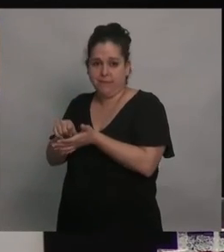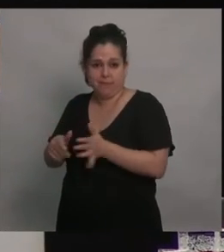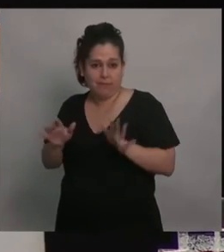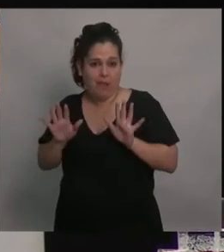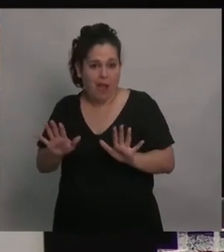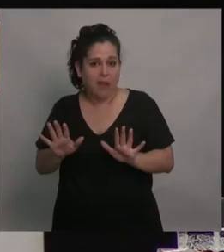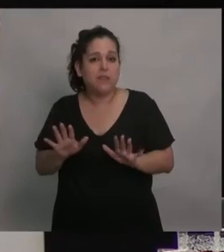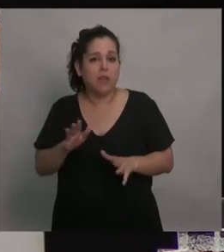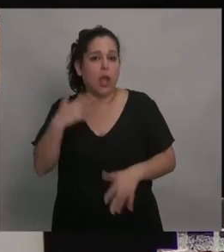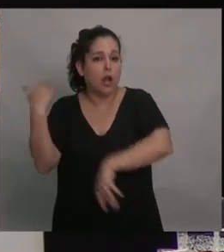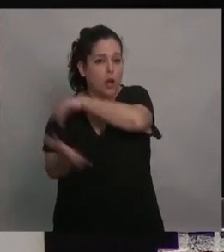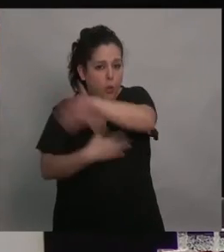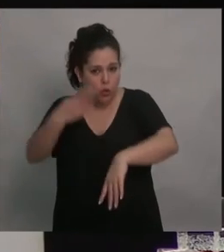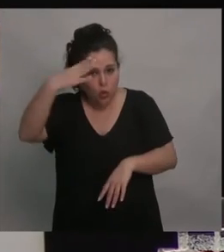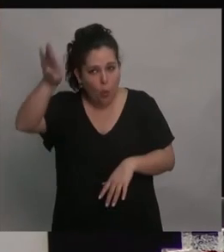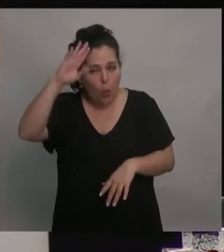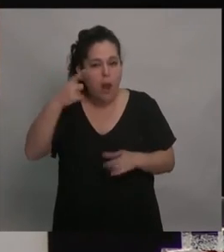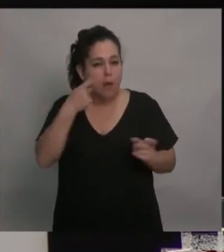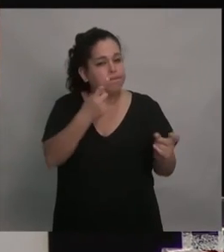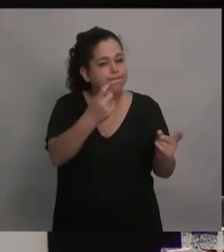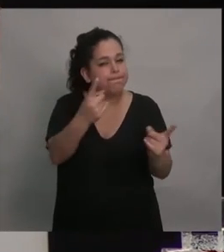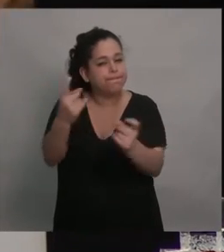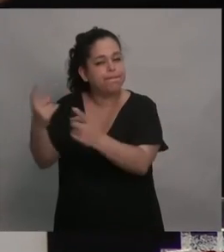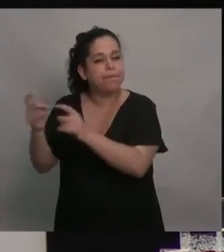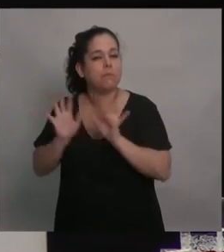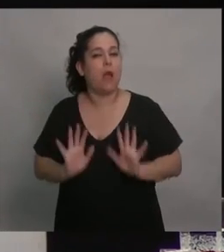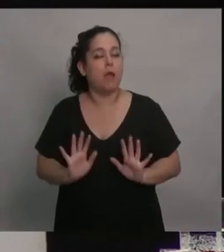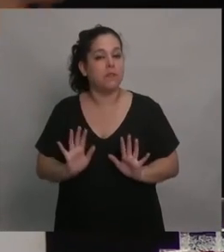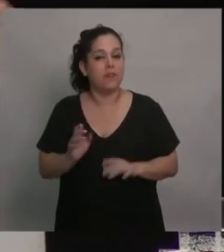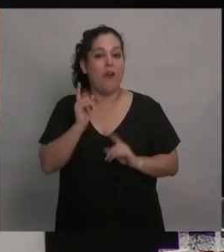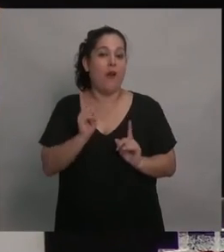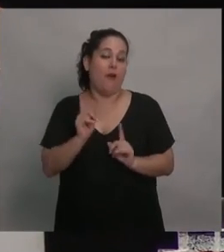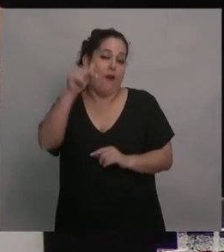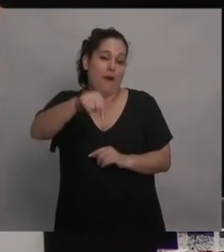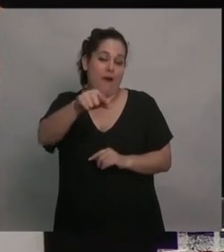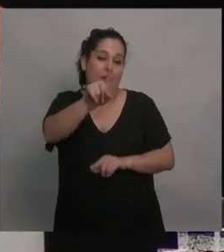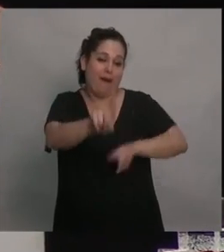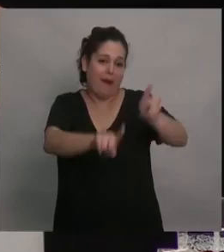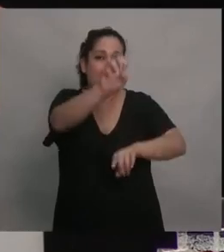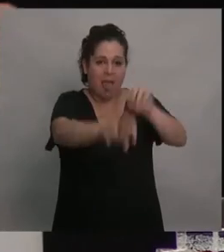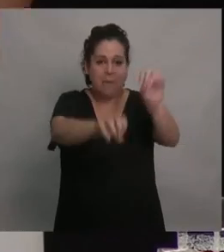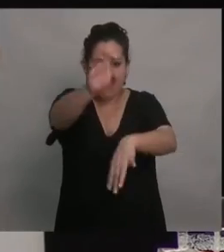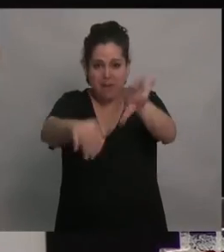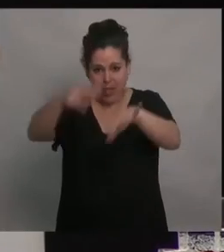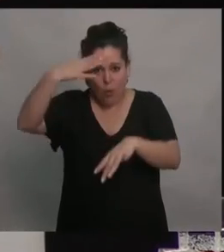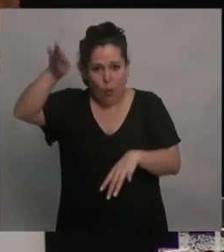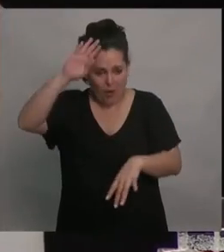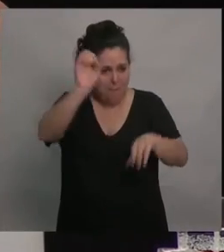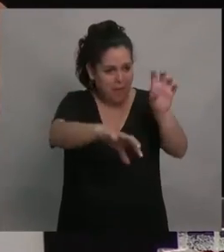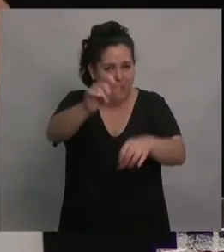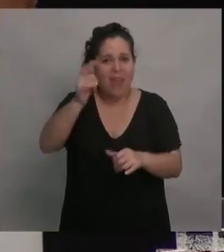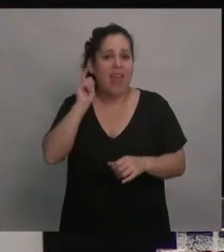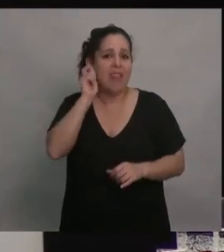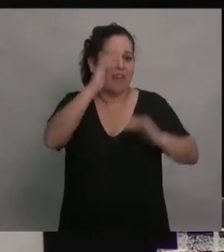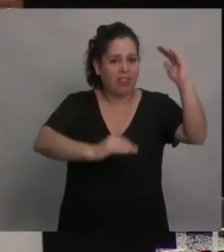ha formado la revolución. Hoy, entre ustedes hay algunos cubanos de diferentes